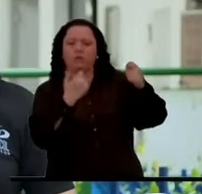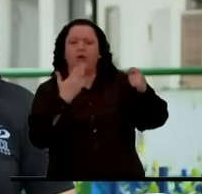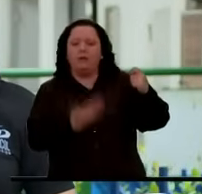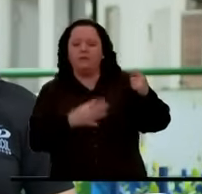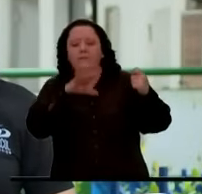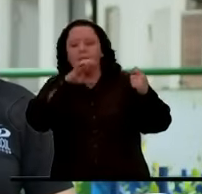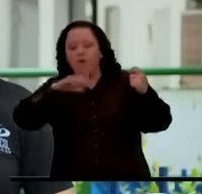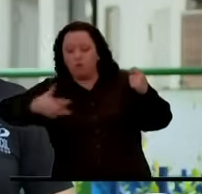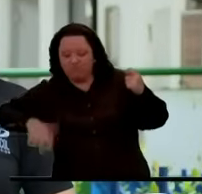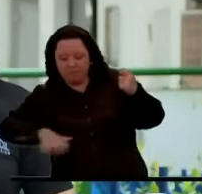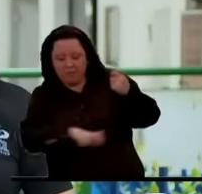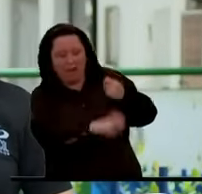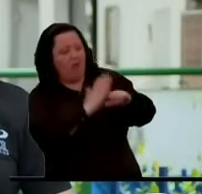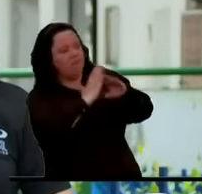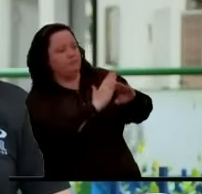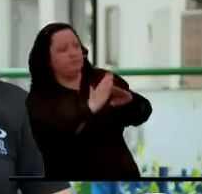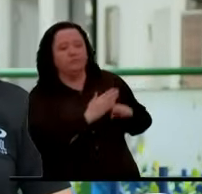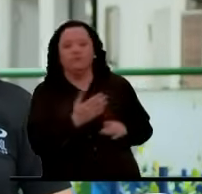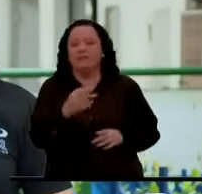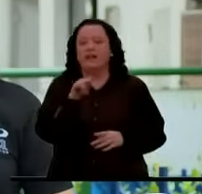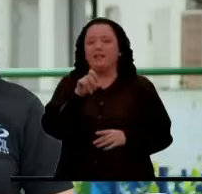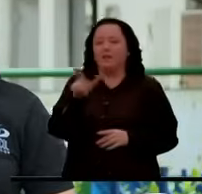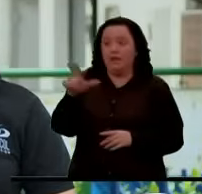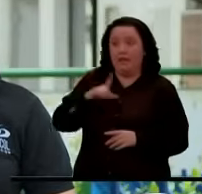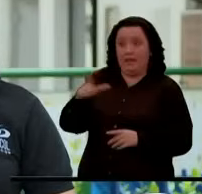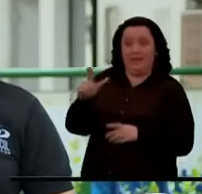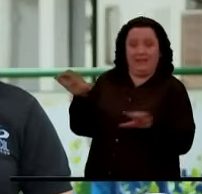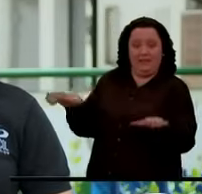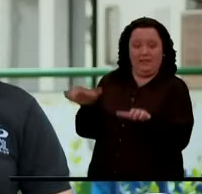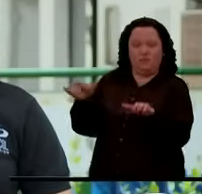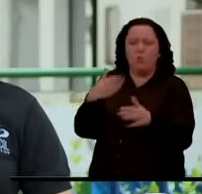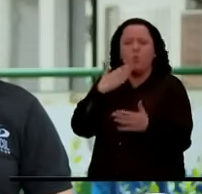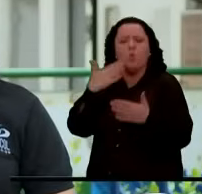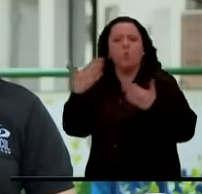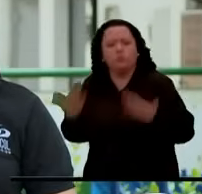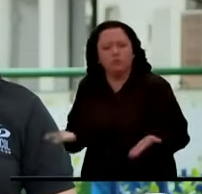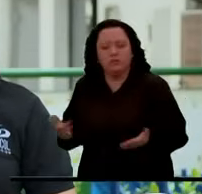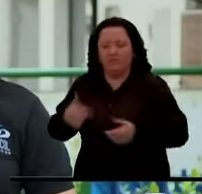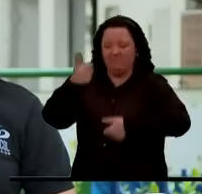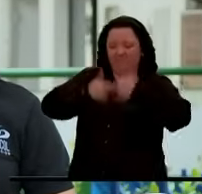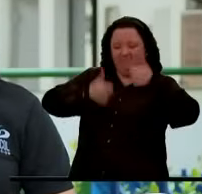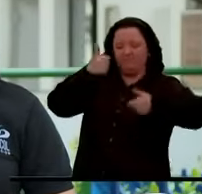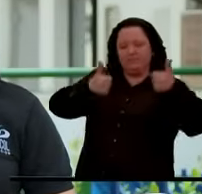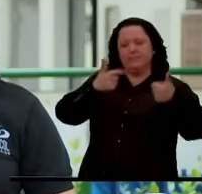lo asesinara. Natalia Ayala, ¿cómo se encuentra el líder y qué dicen las autoridades frente a este hecho?